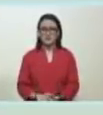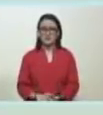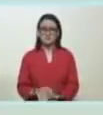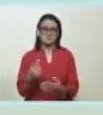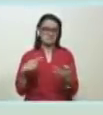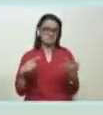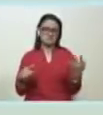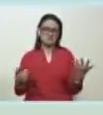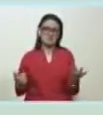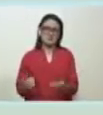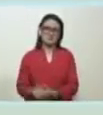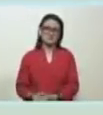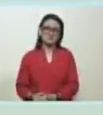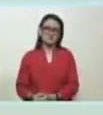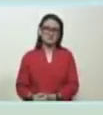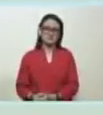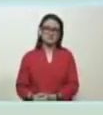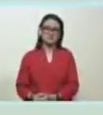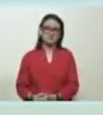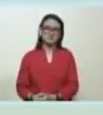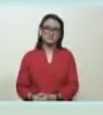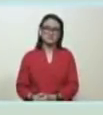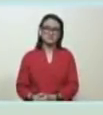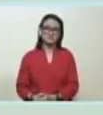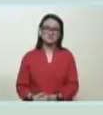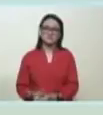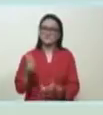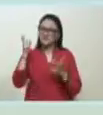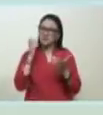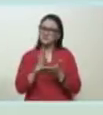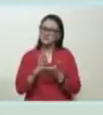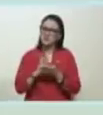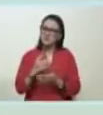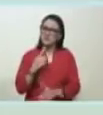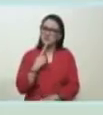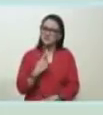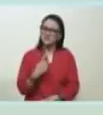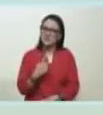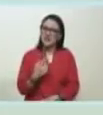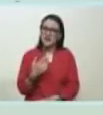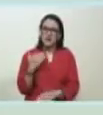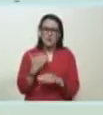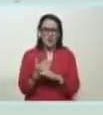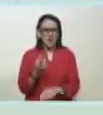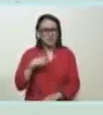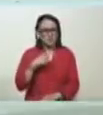Y nosotros fuimos producto, como lo decía el comandante Chávez siempre, de un parto doloroso,